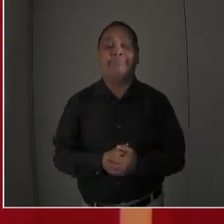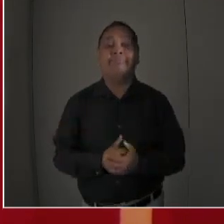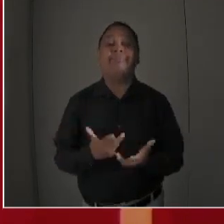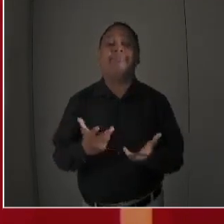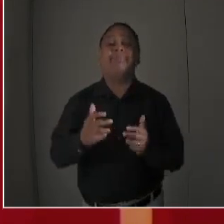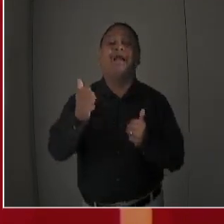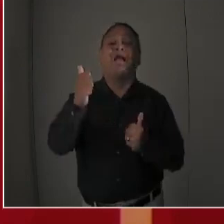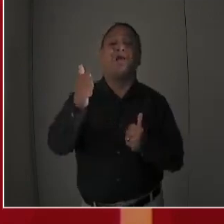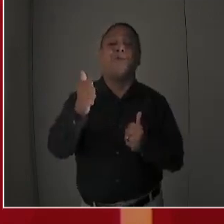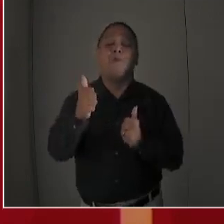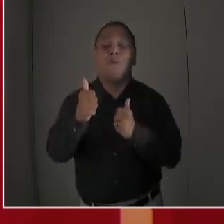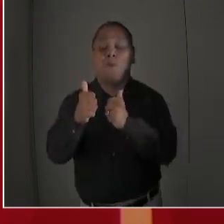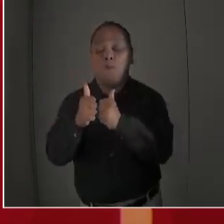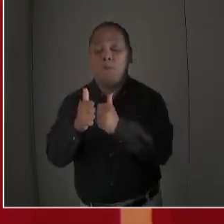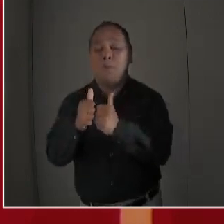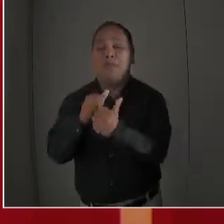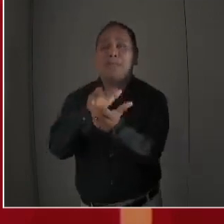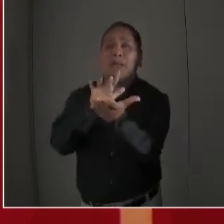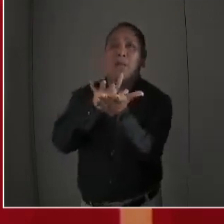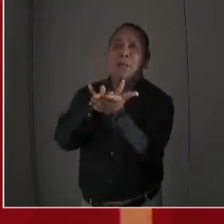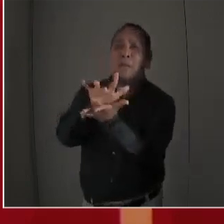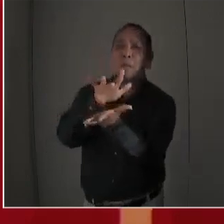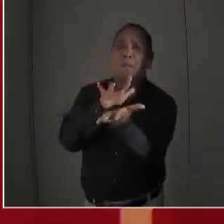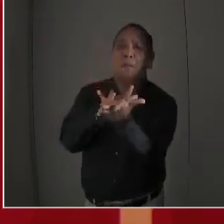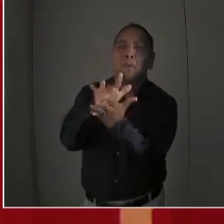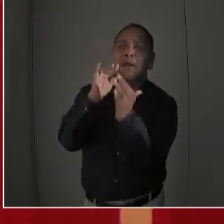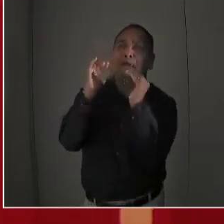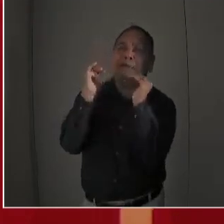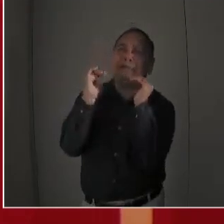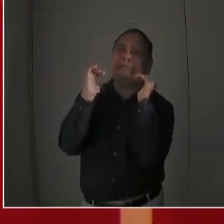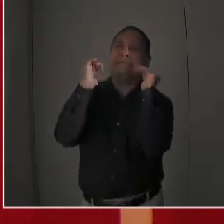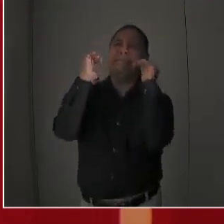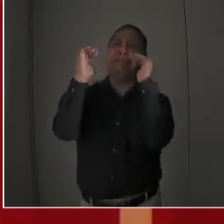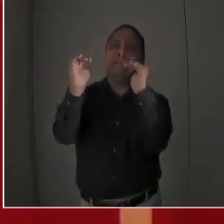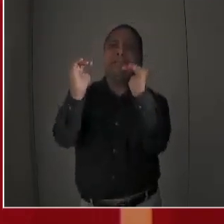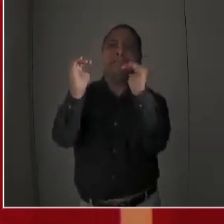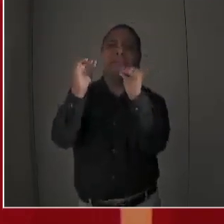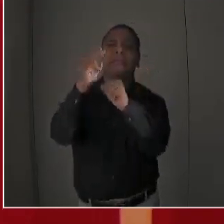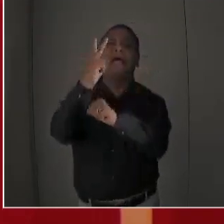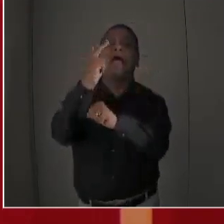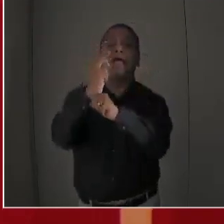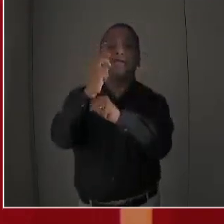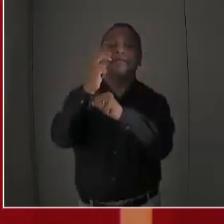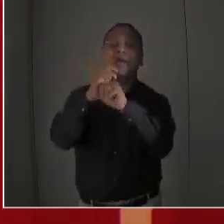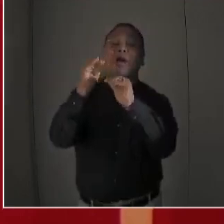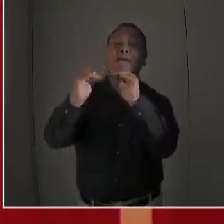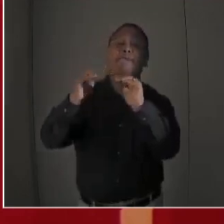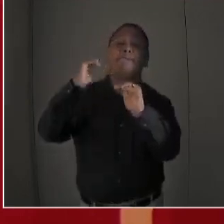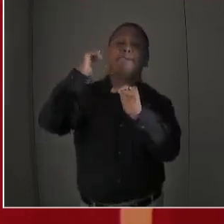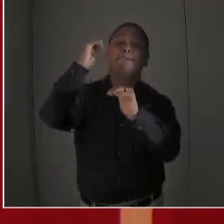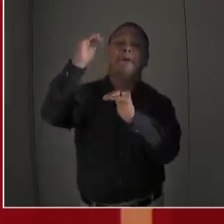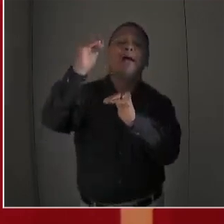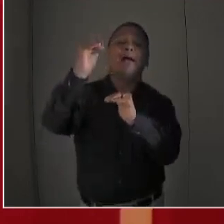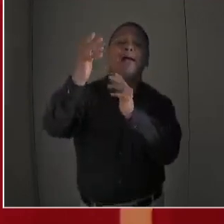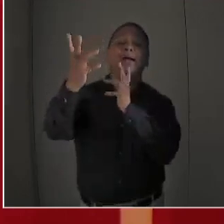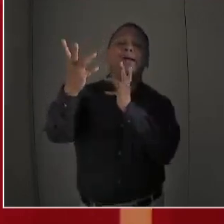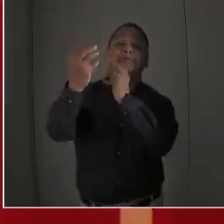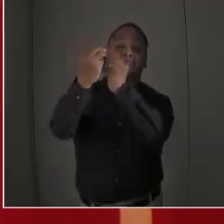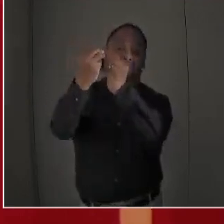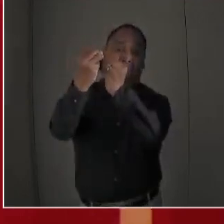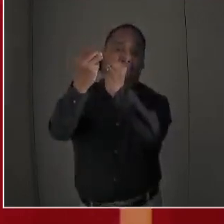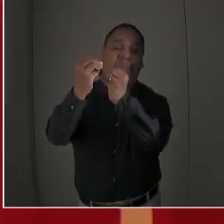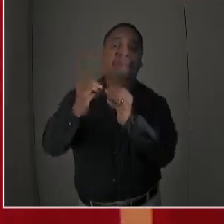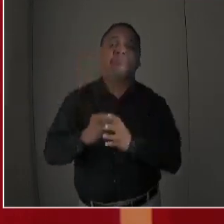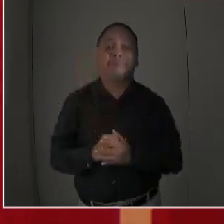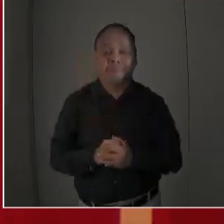acompañarla y de respaldarla, de estar a la altura del segundo piso de la Cuarta Transformación. Y por